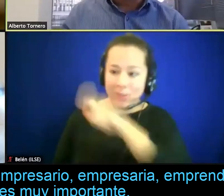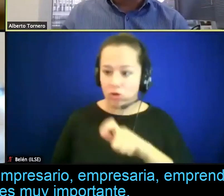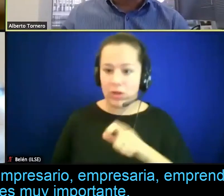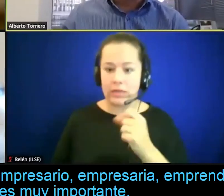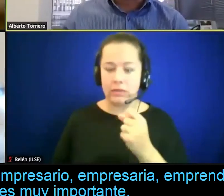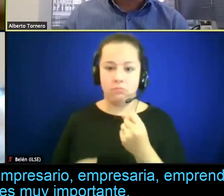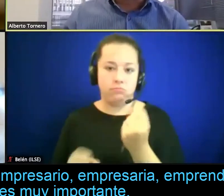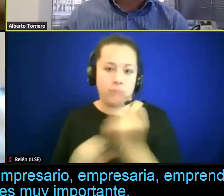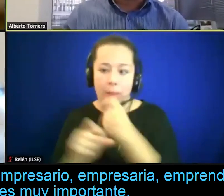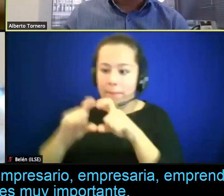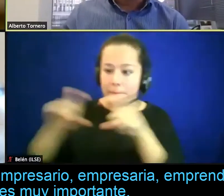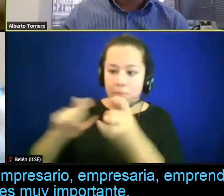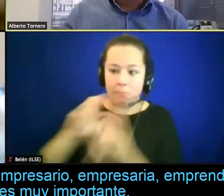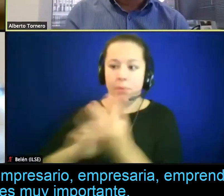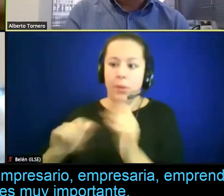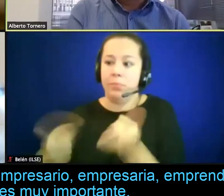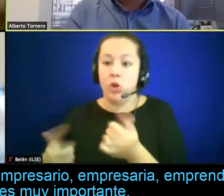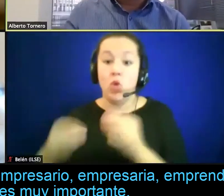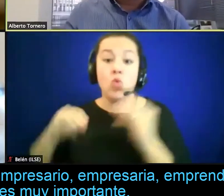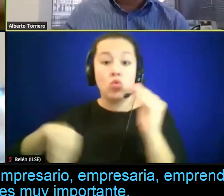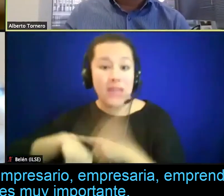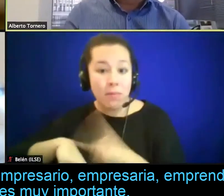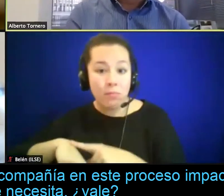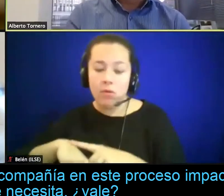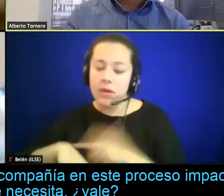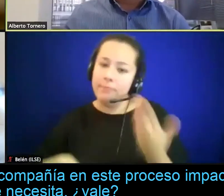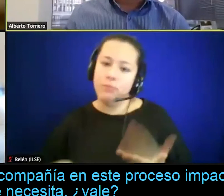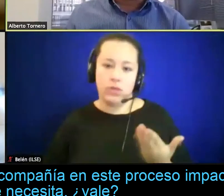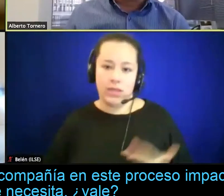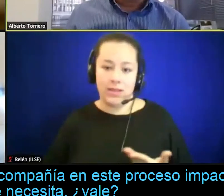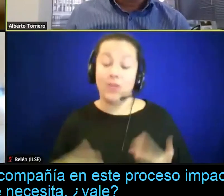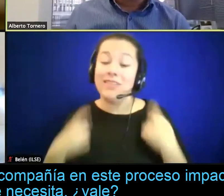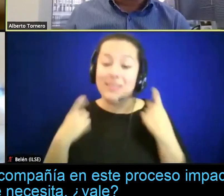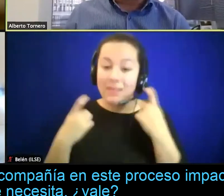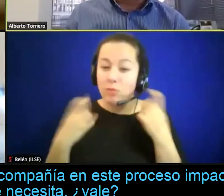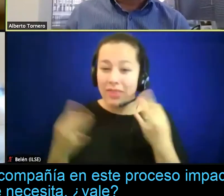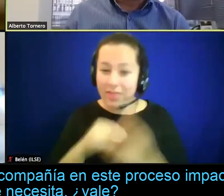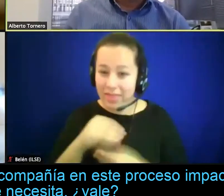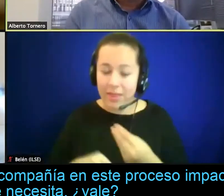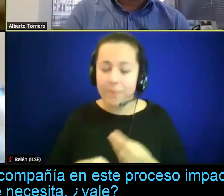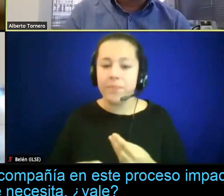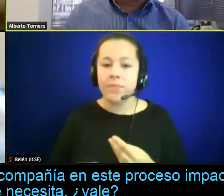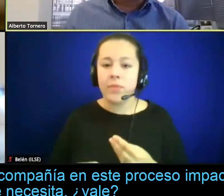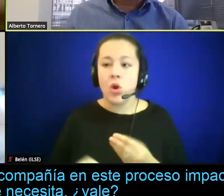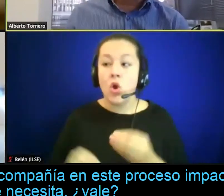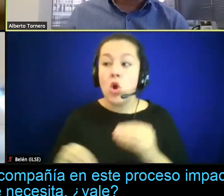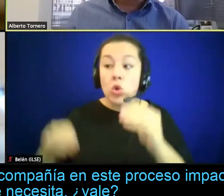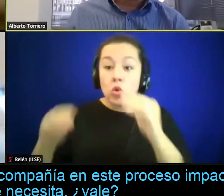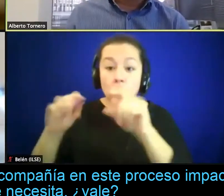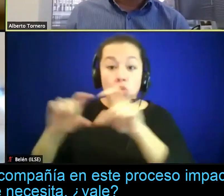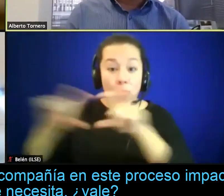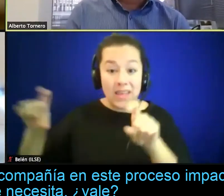emprendedora es muy importante, nosotros lo que tratamos de hacer es optimizar al máximo su compañía en este